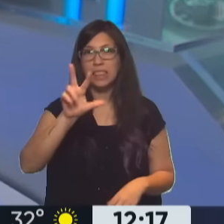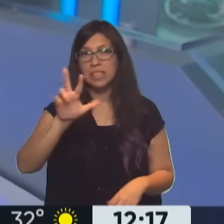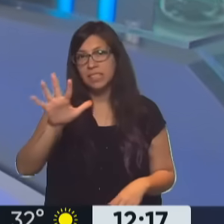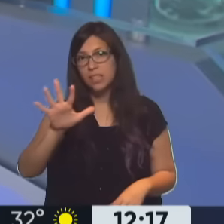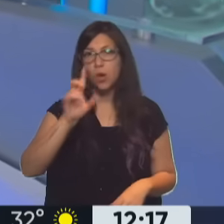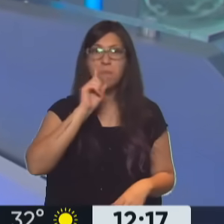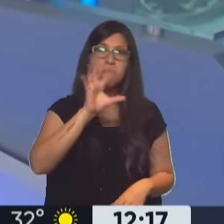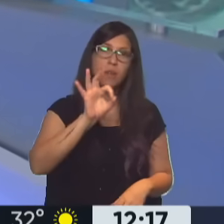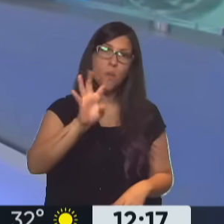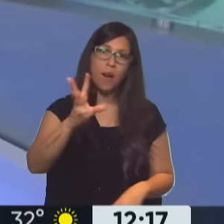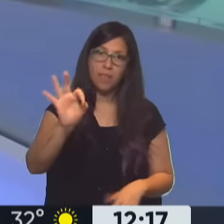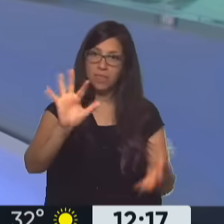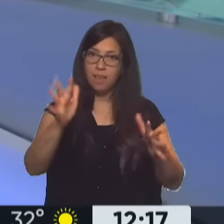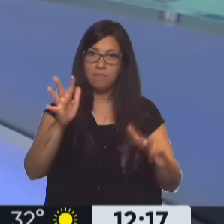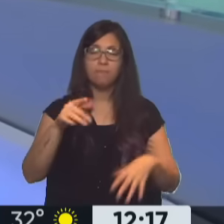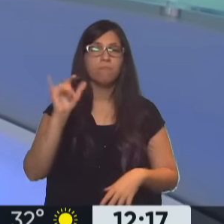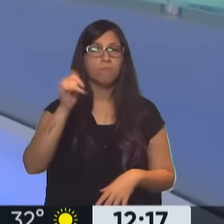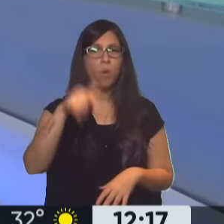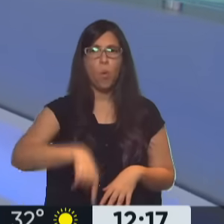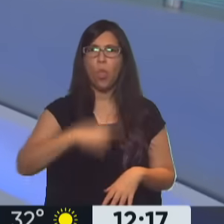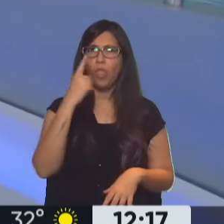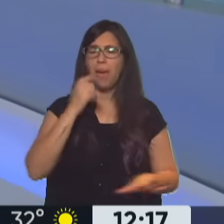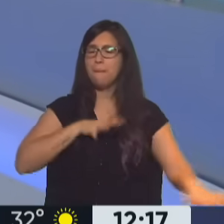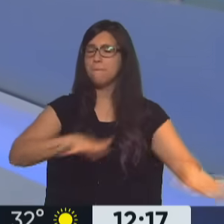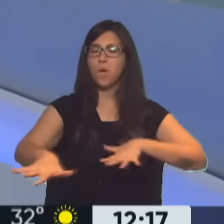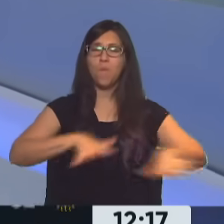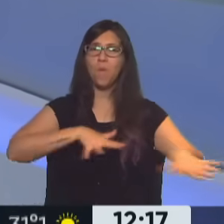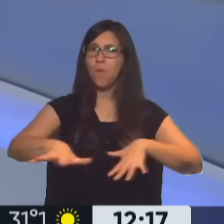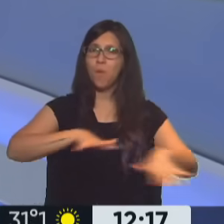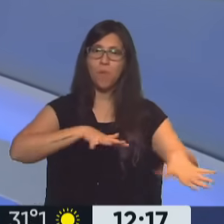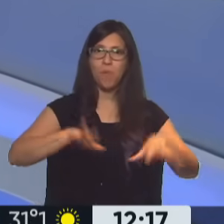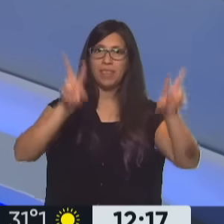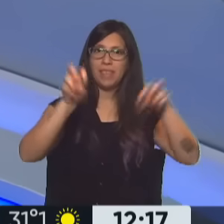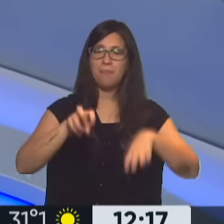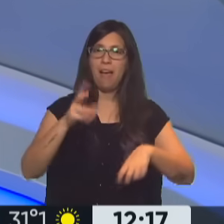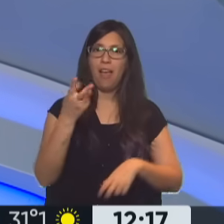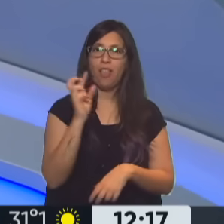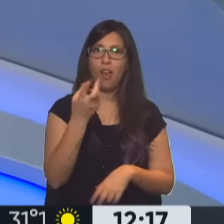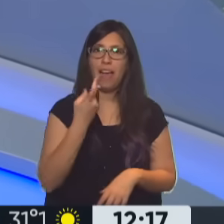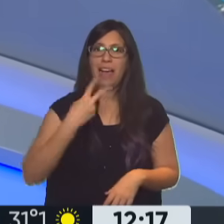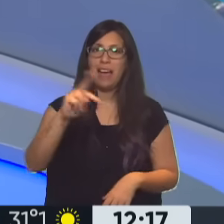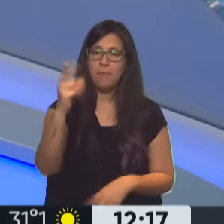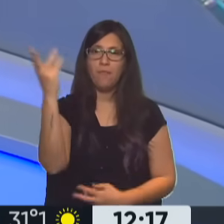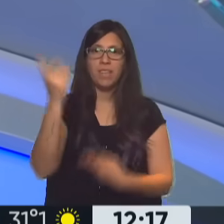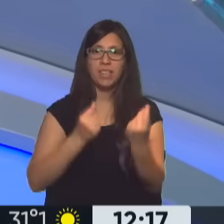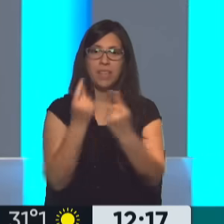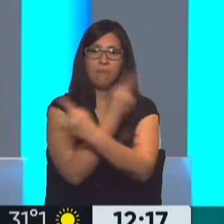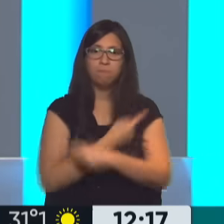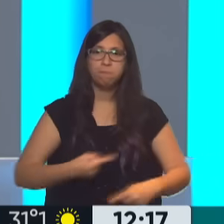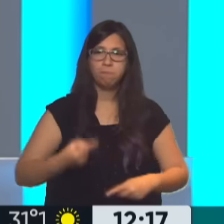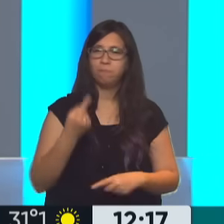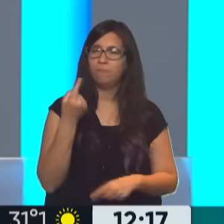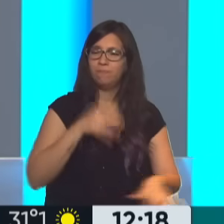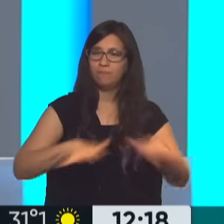Torre bienvenido Qué tal Cómo te va Pablo un día absolutamente convulsionado en materia cambiaria materia financiera con